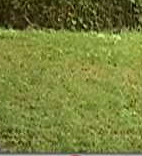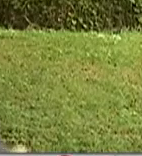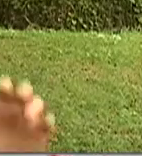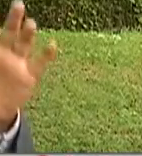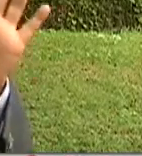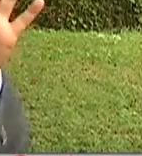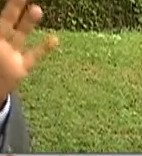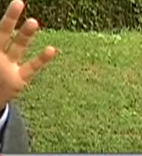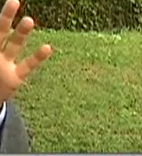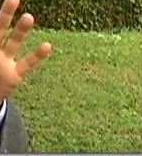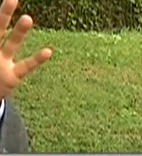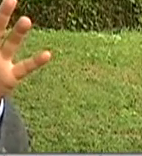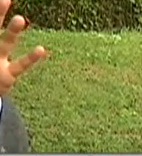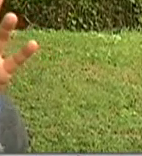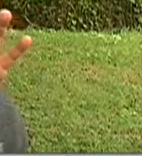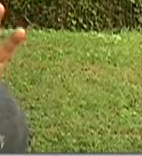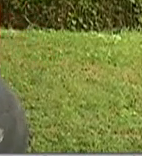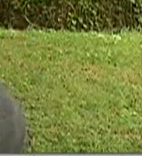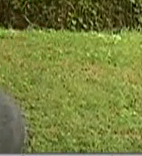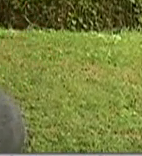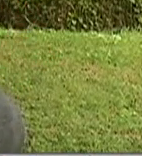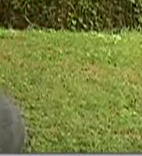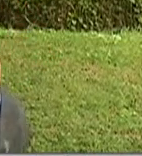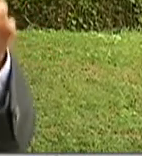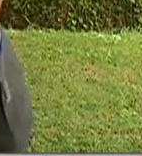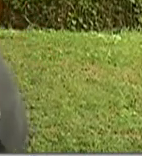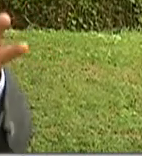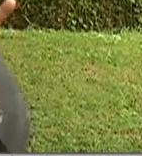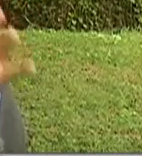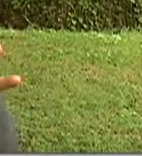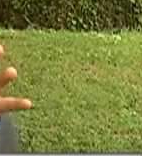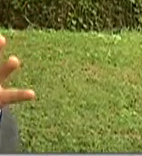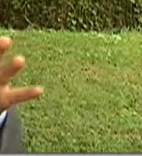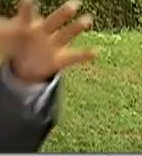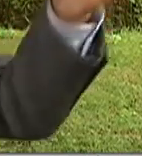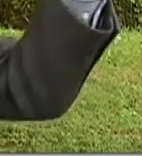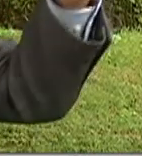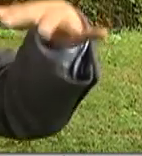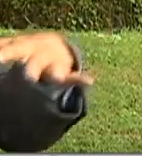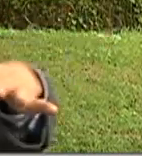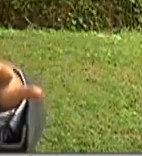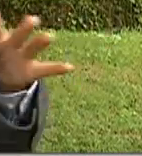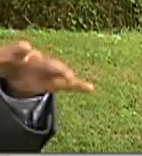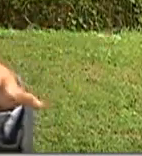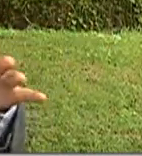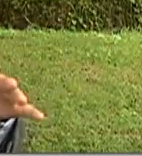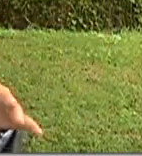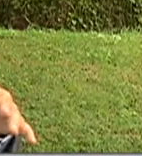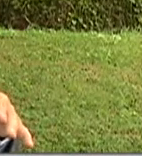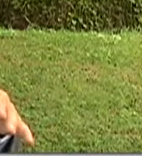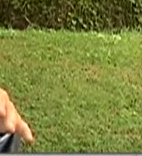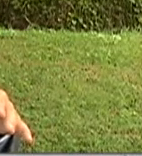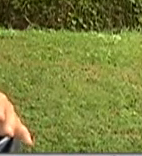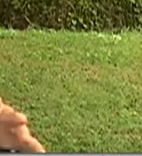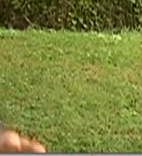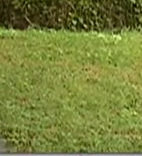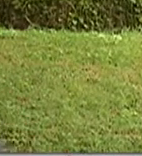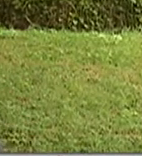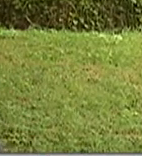españoles, ellos en algunos de sus mapas encuentran hasta 60 ríos que desembocaban a este sistema de